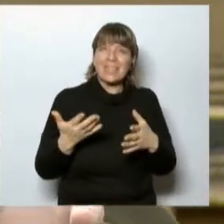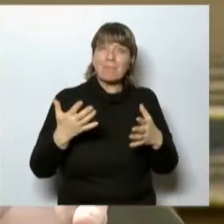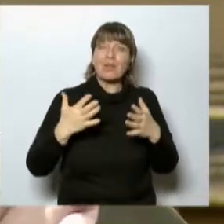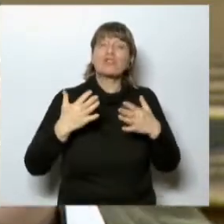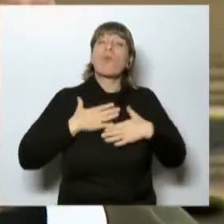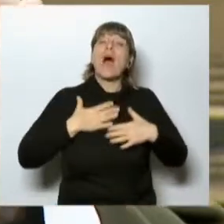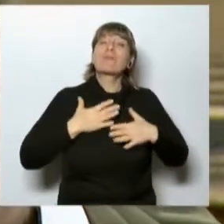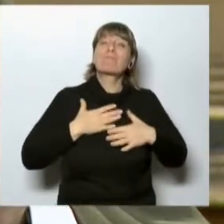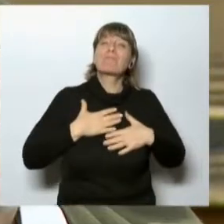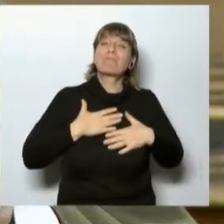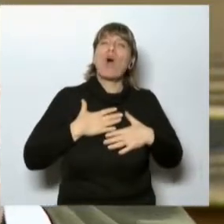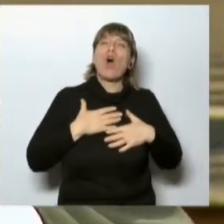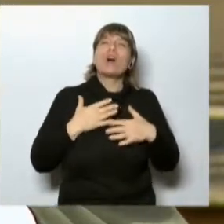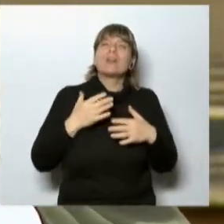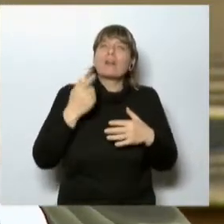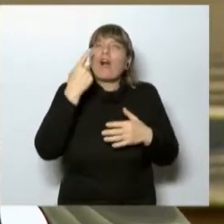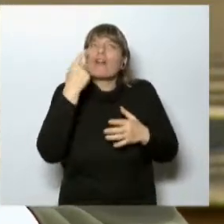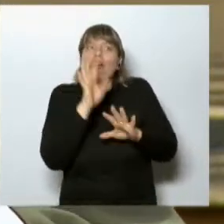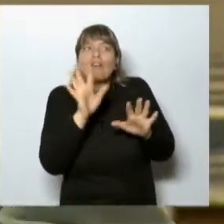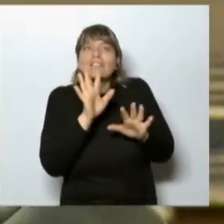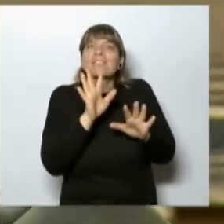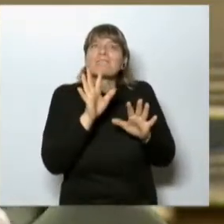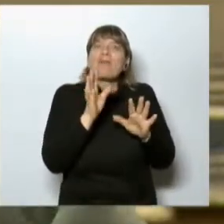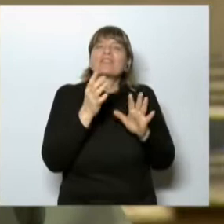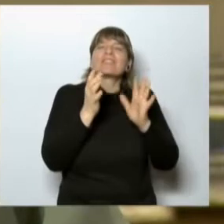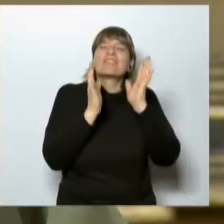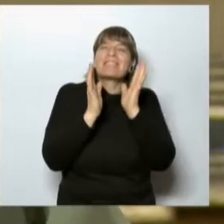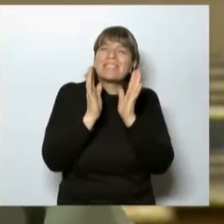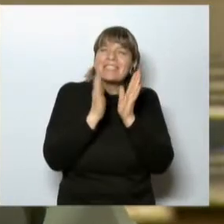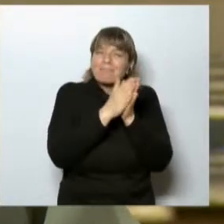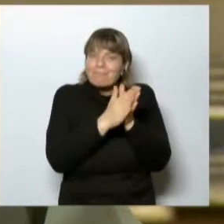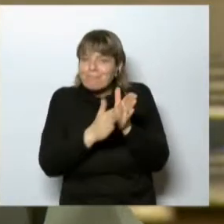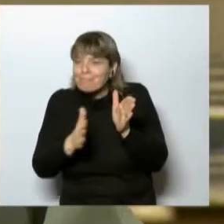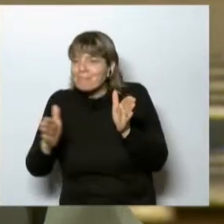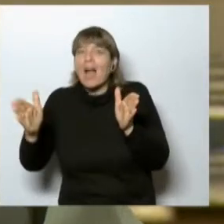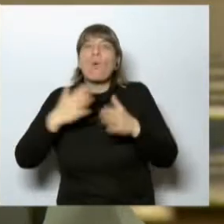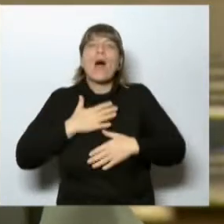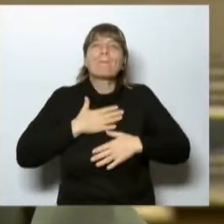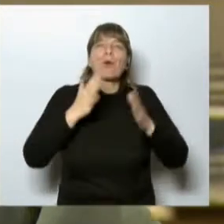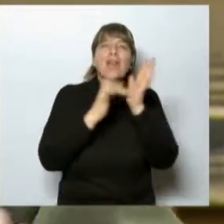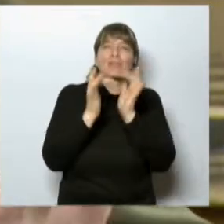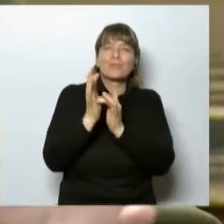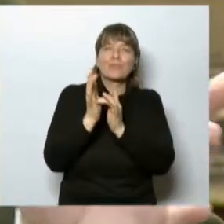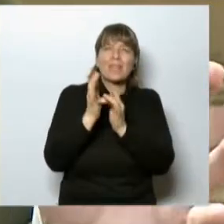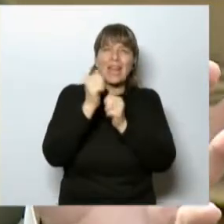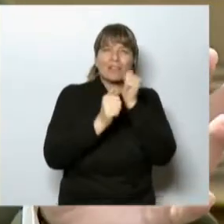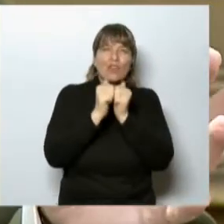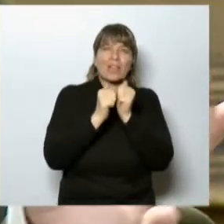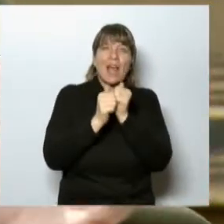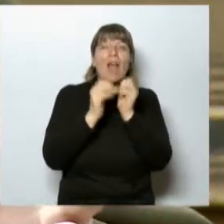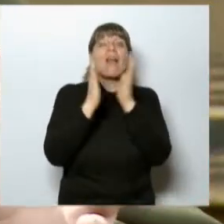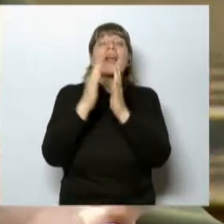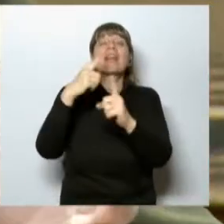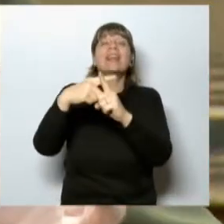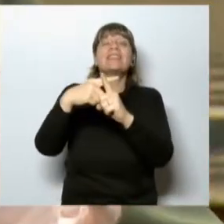místico, es decir, cuerpo misterioso, cuerpo que se prolonga en la historia. Y también si miramos la Iglesia